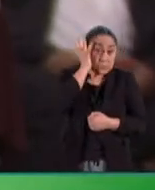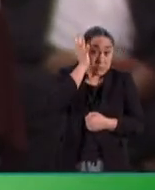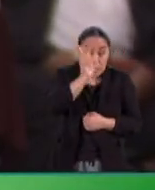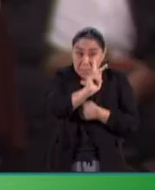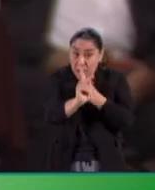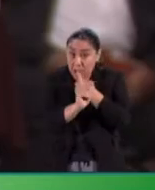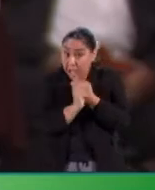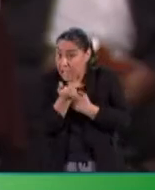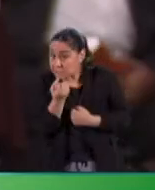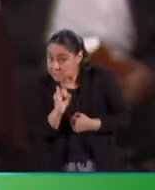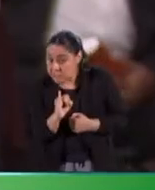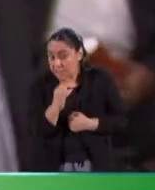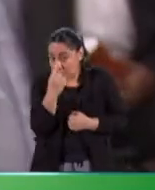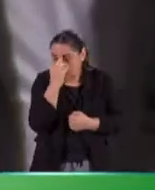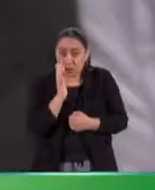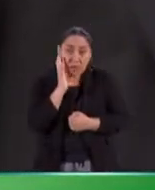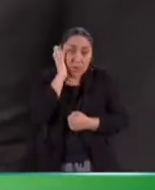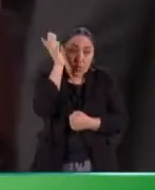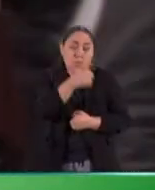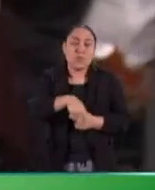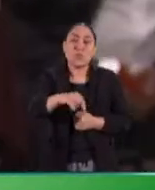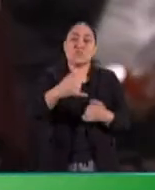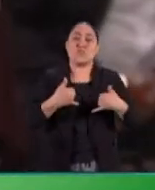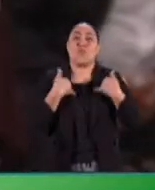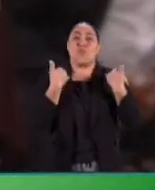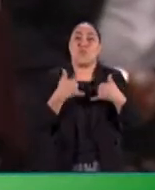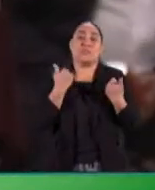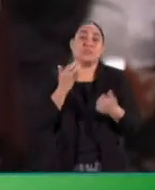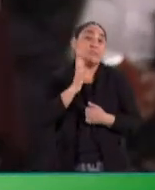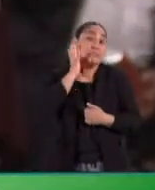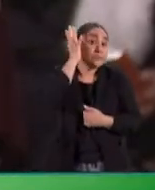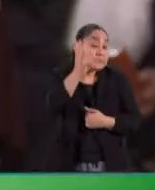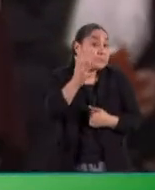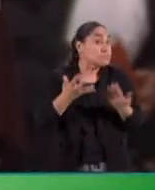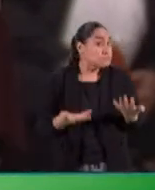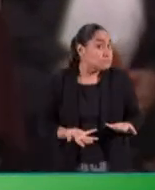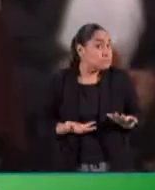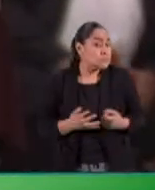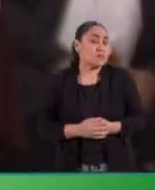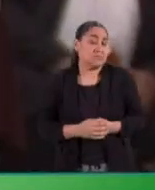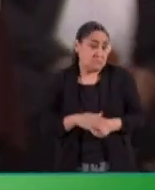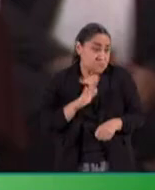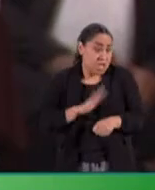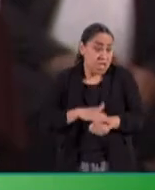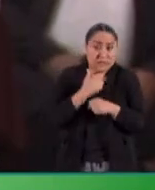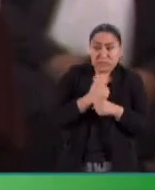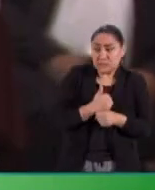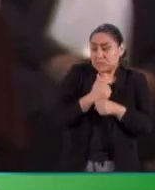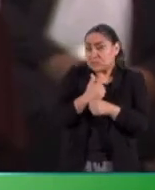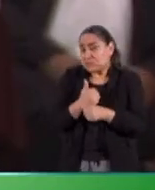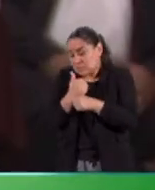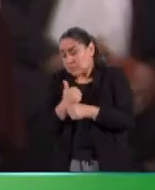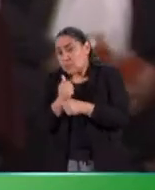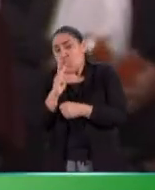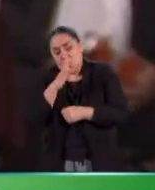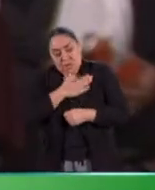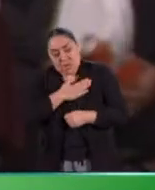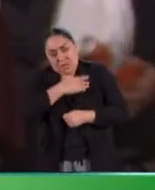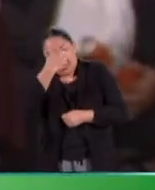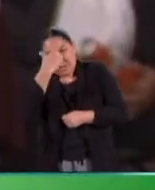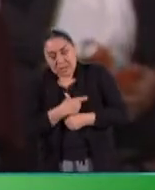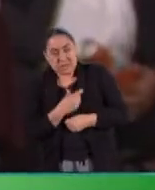construir para las juventudes presentes y futuras uno donde se tiene que sufrir por Quiénes somos